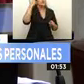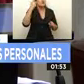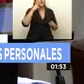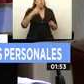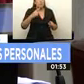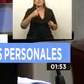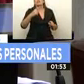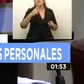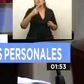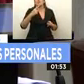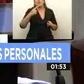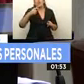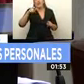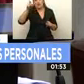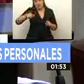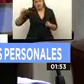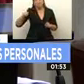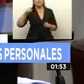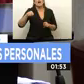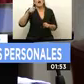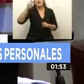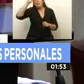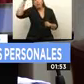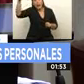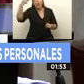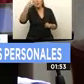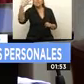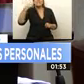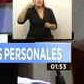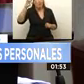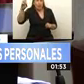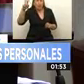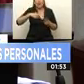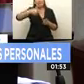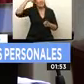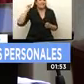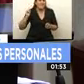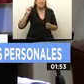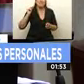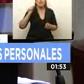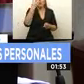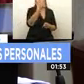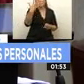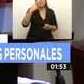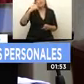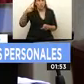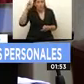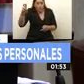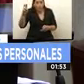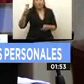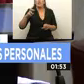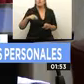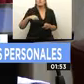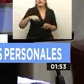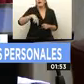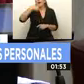de recursos naturales contra un Perú de casi 25000 contra un chile de 45000